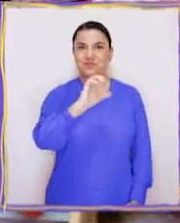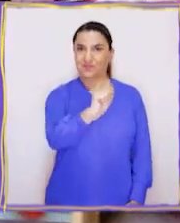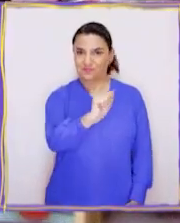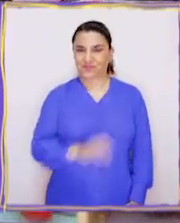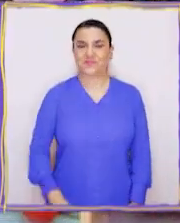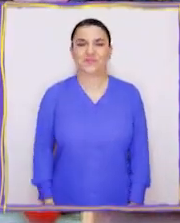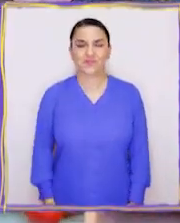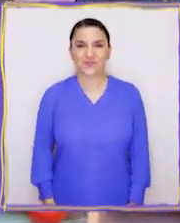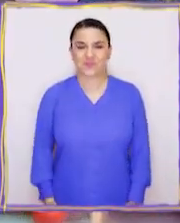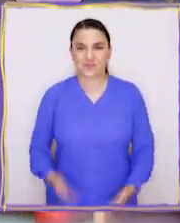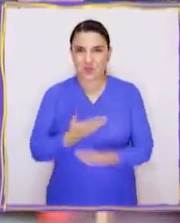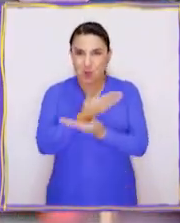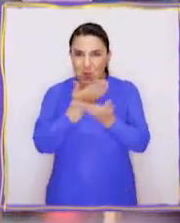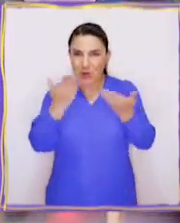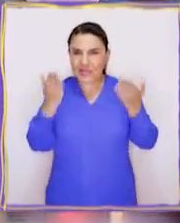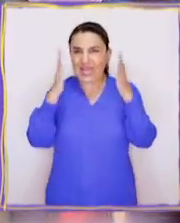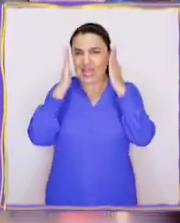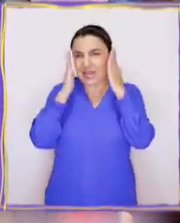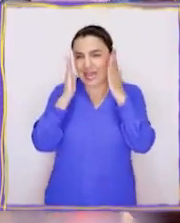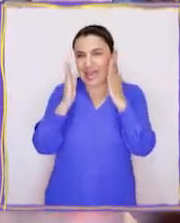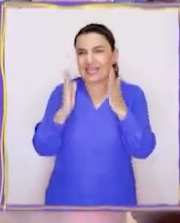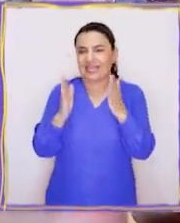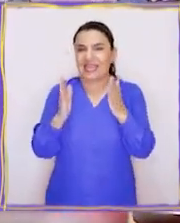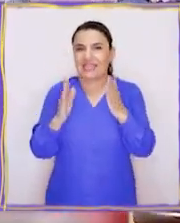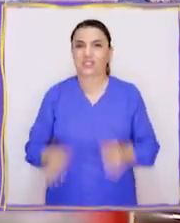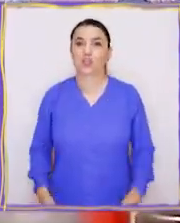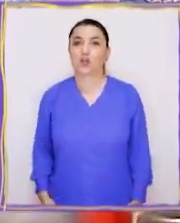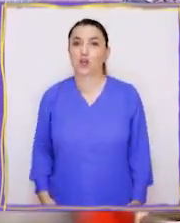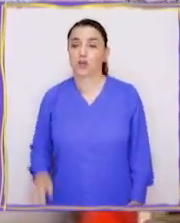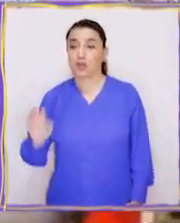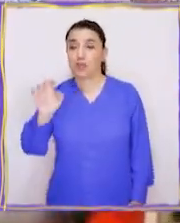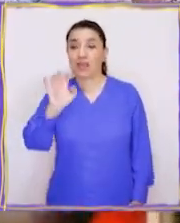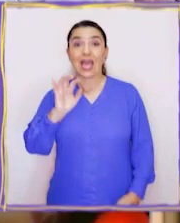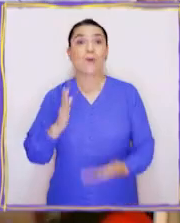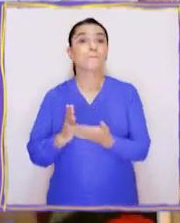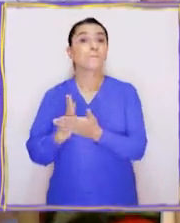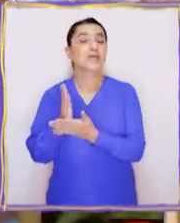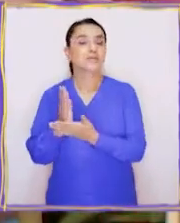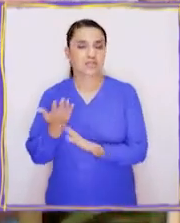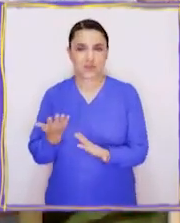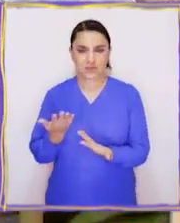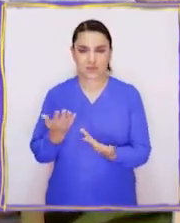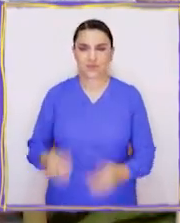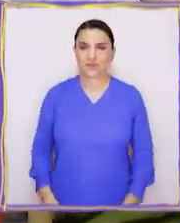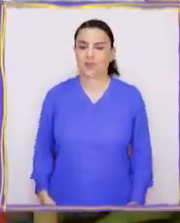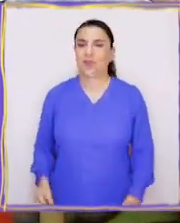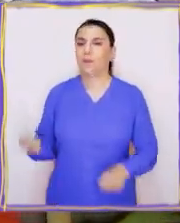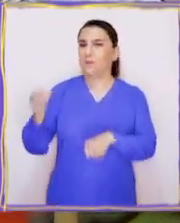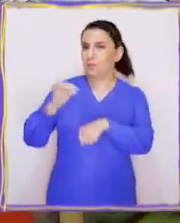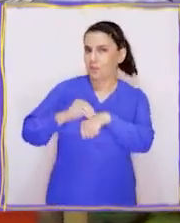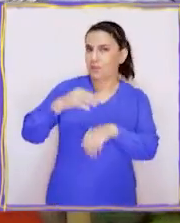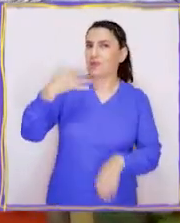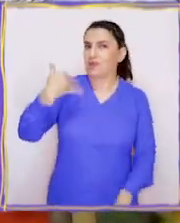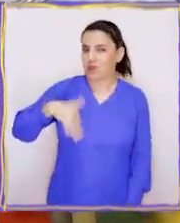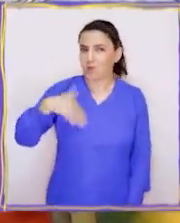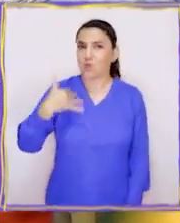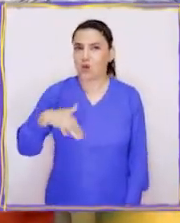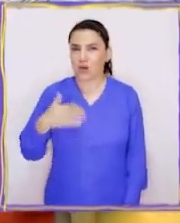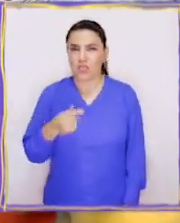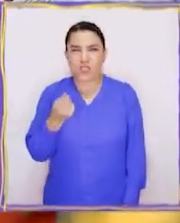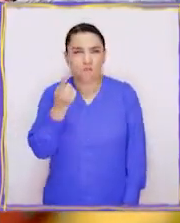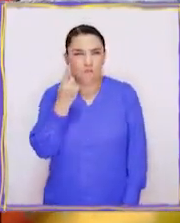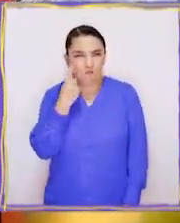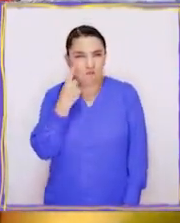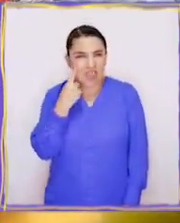A-A. Pongan mucha atención al sonido con el que comienza. Pero una pista muy importante es que